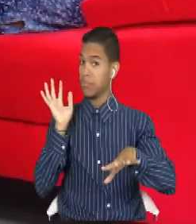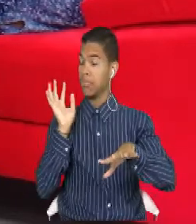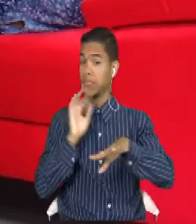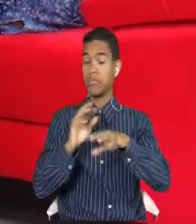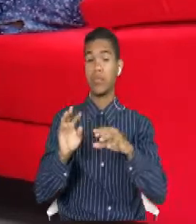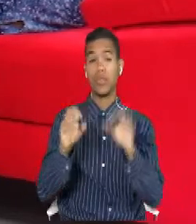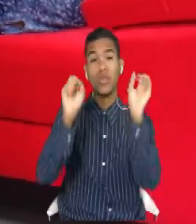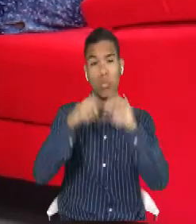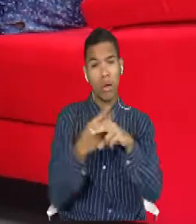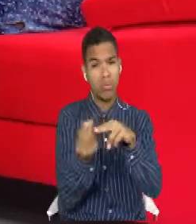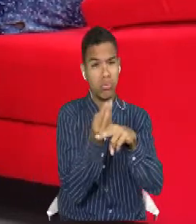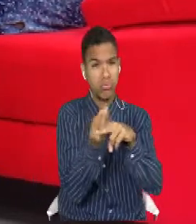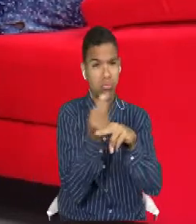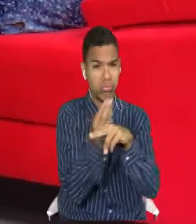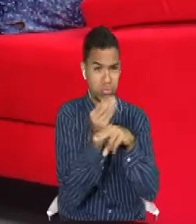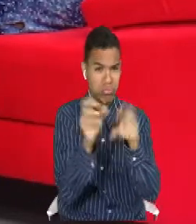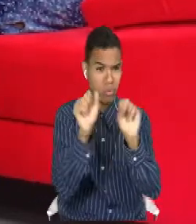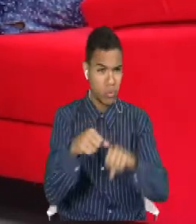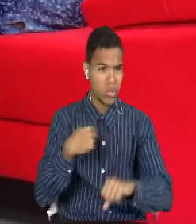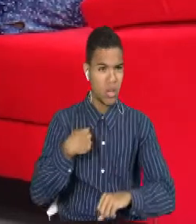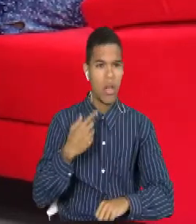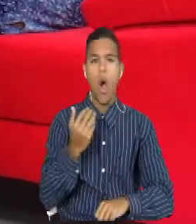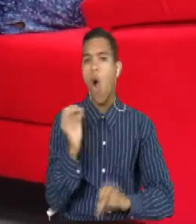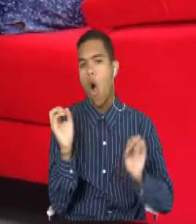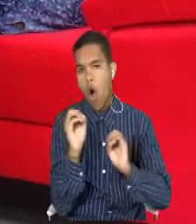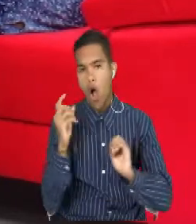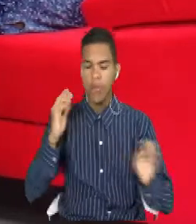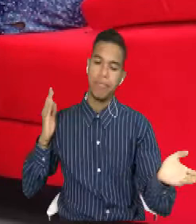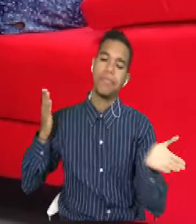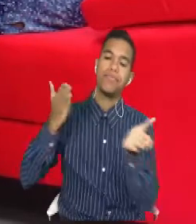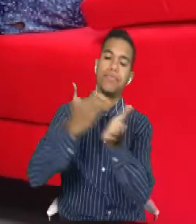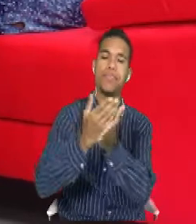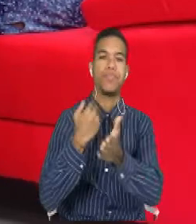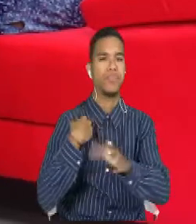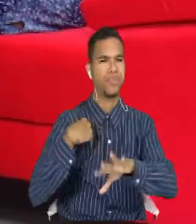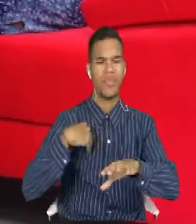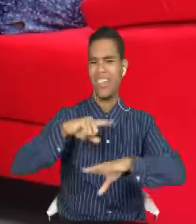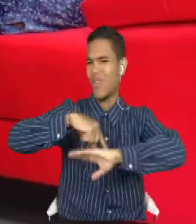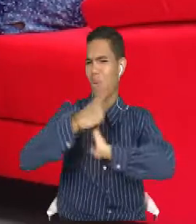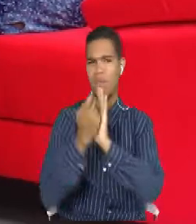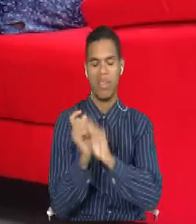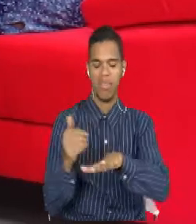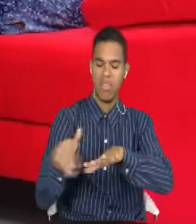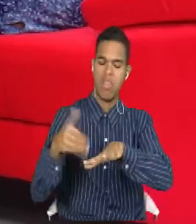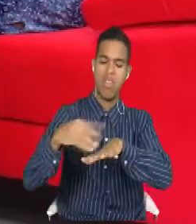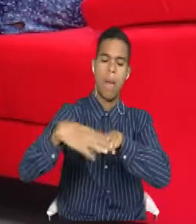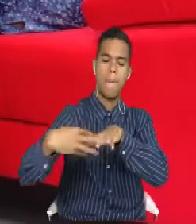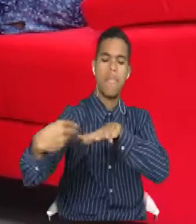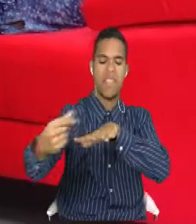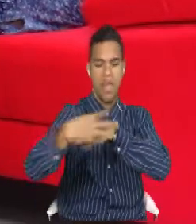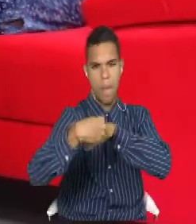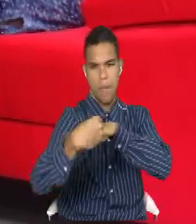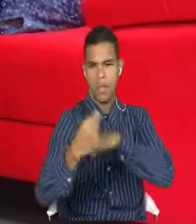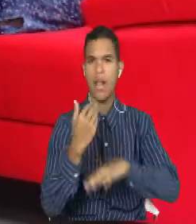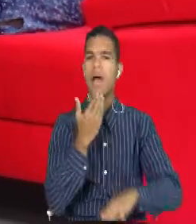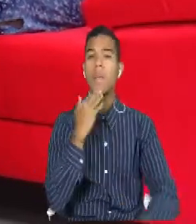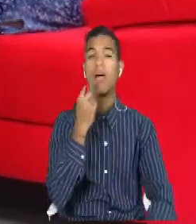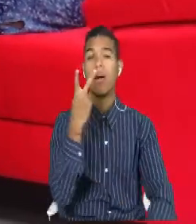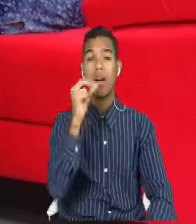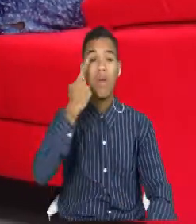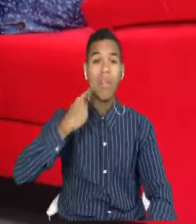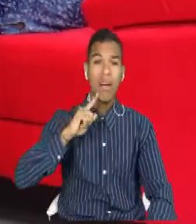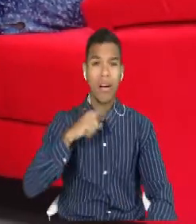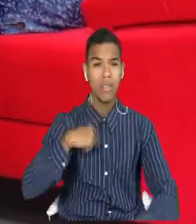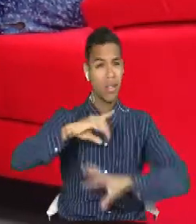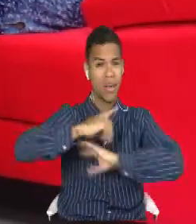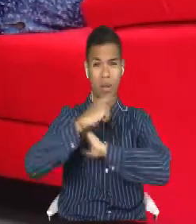entonces retiremos y de todo el color. Pero tú te imaginas uno 20 días con las uñas así súper perfectas, con el color intacto, porque el problema de